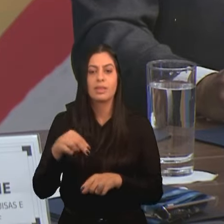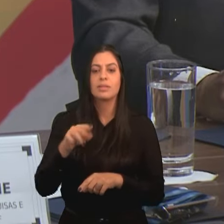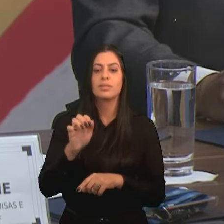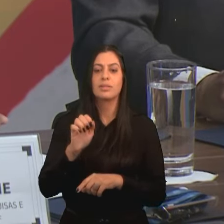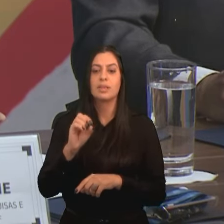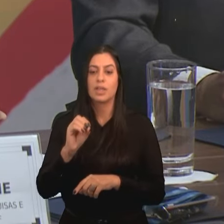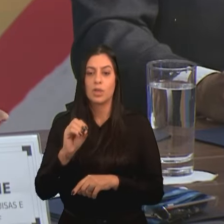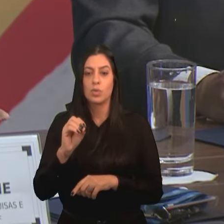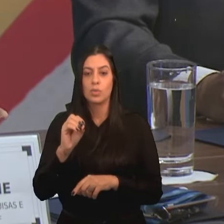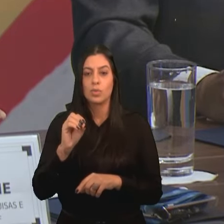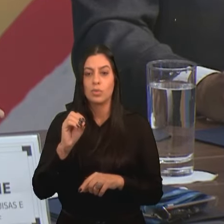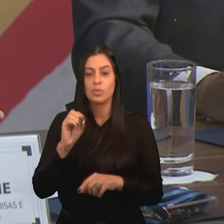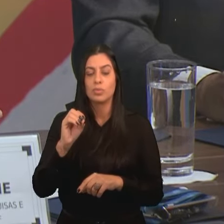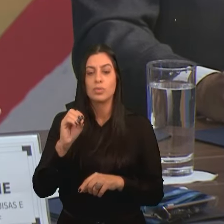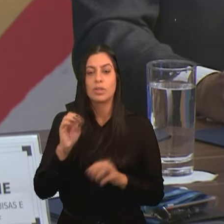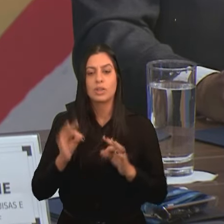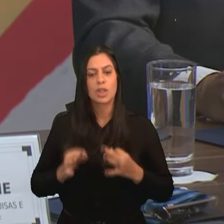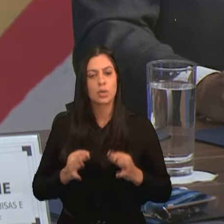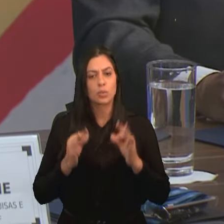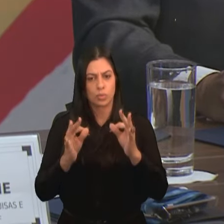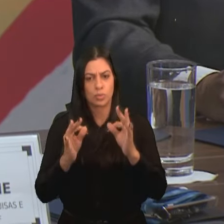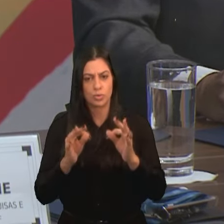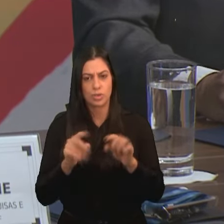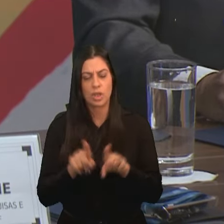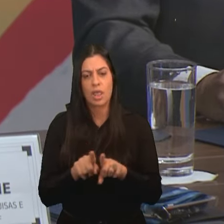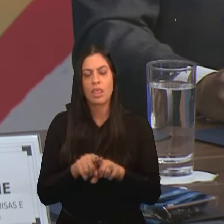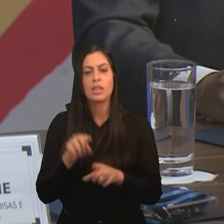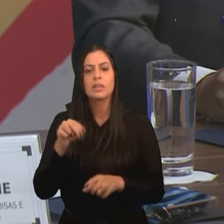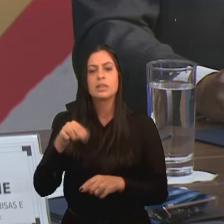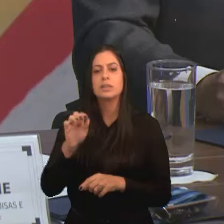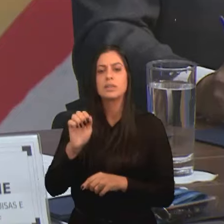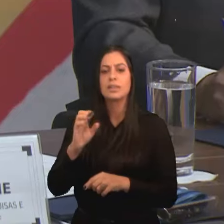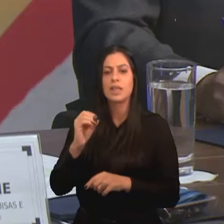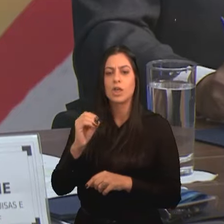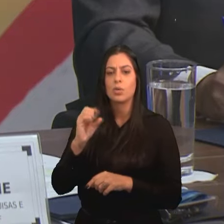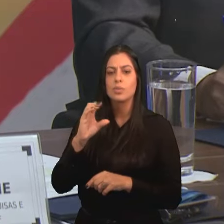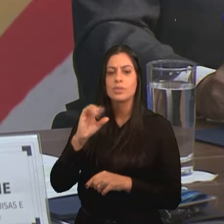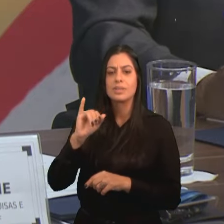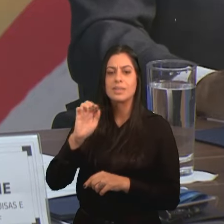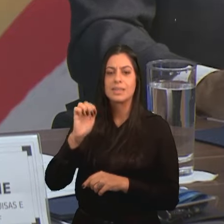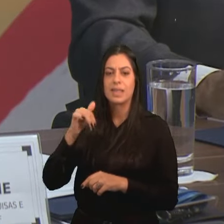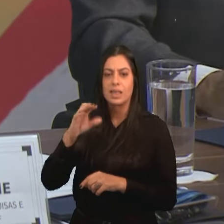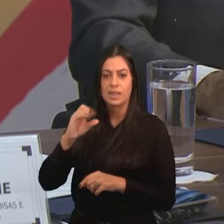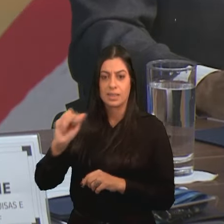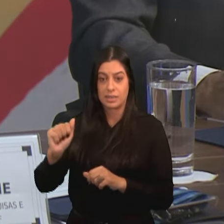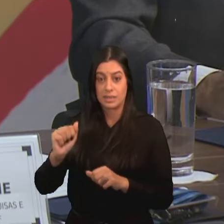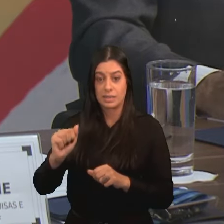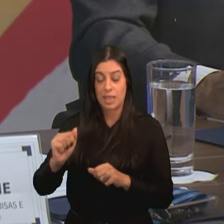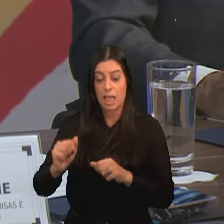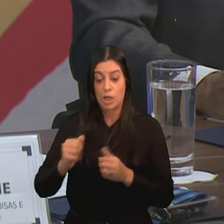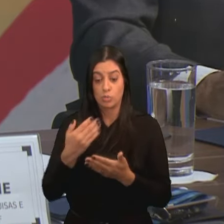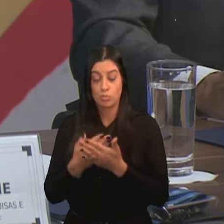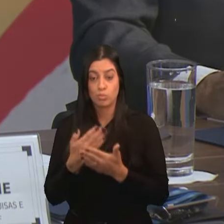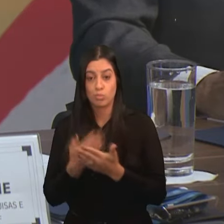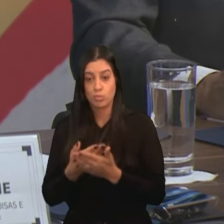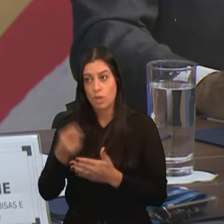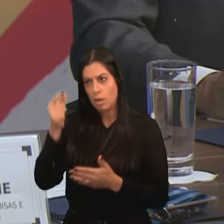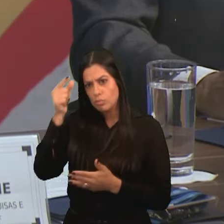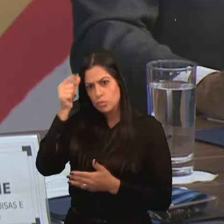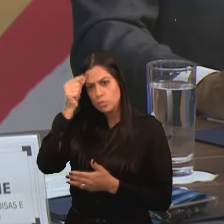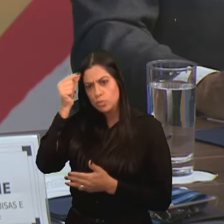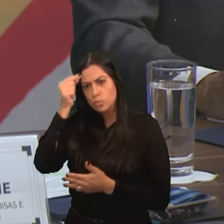neurotecnología? La neurociencia tiene como objetivo estudiar el funcionamiento del cerebro con los fines